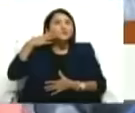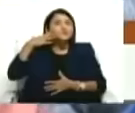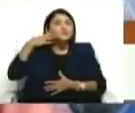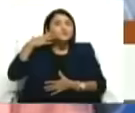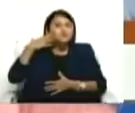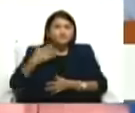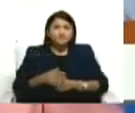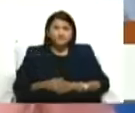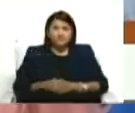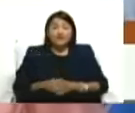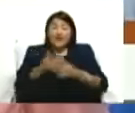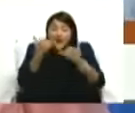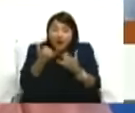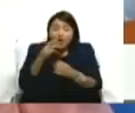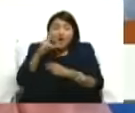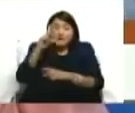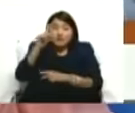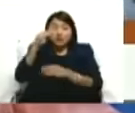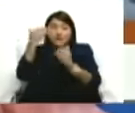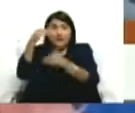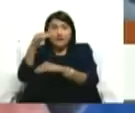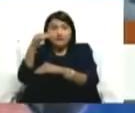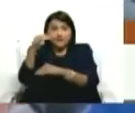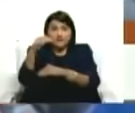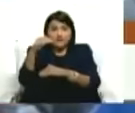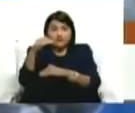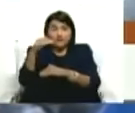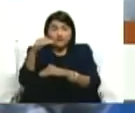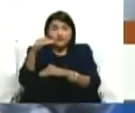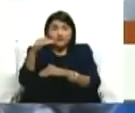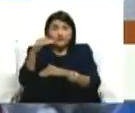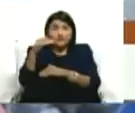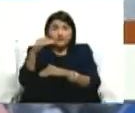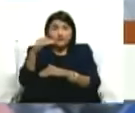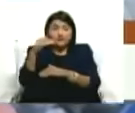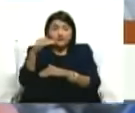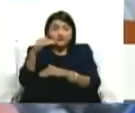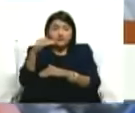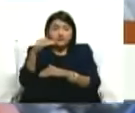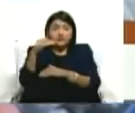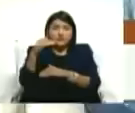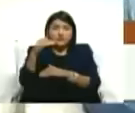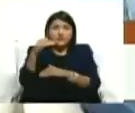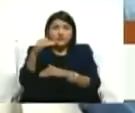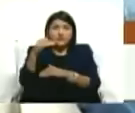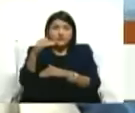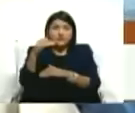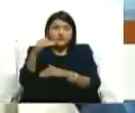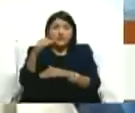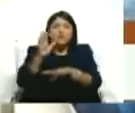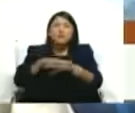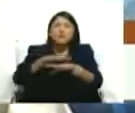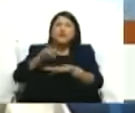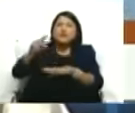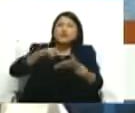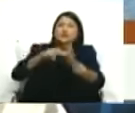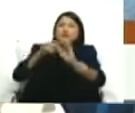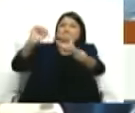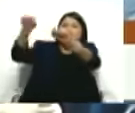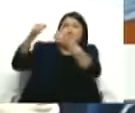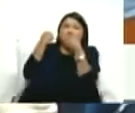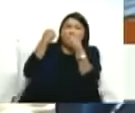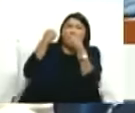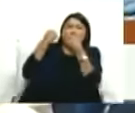Y en esta segunda etapa, que la caracterizamos en el bloqueo criminal